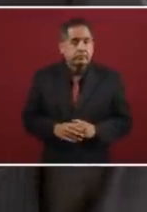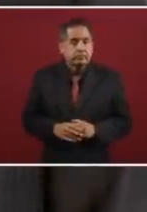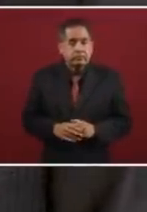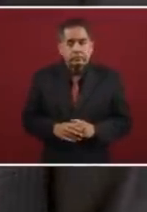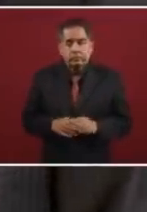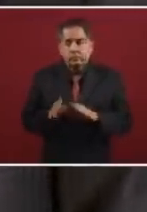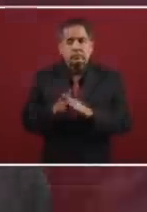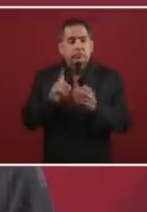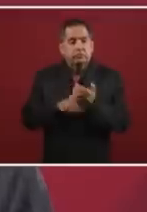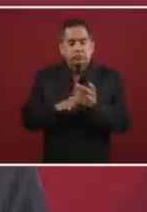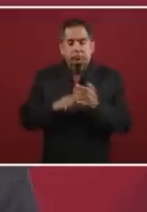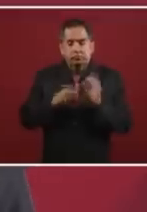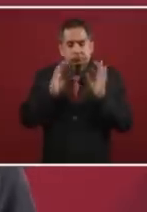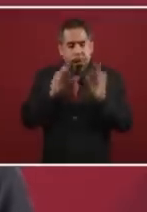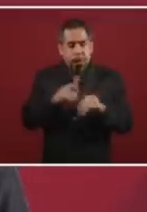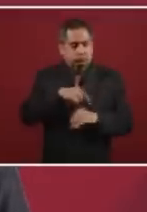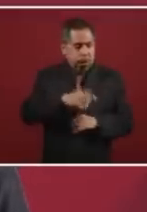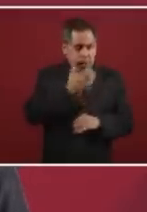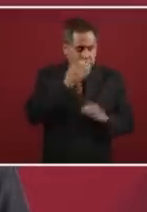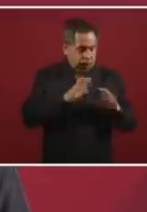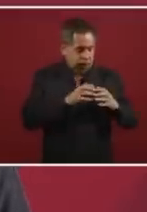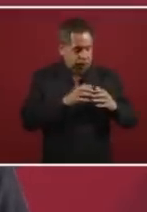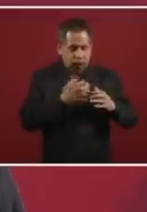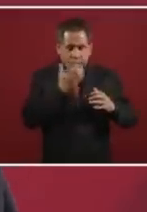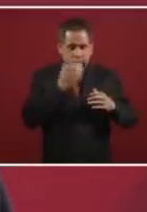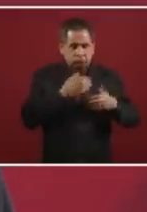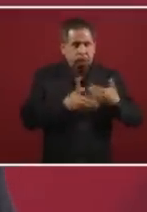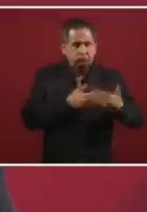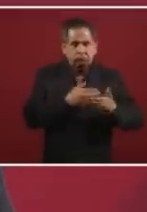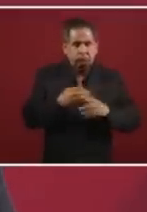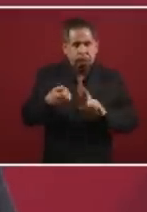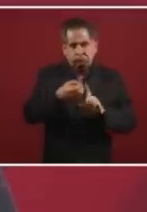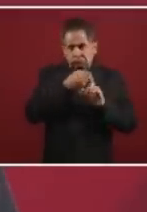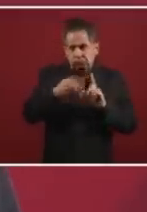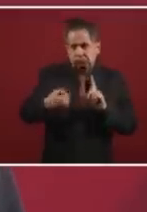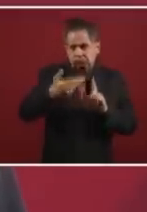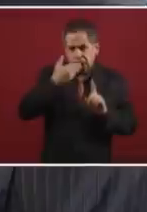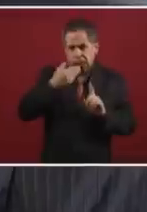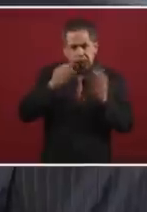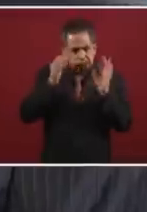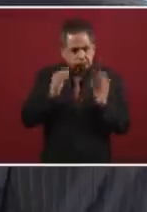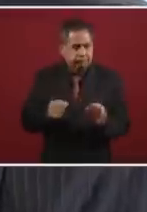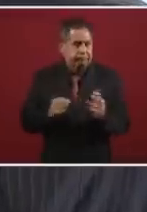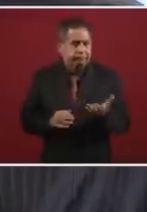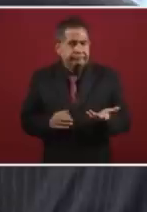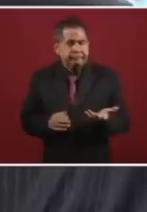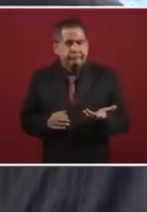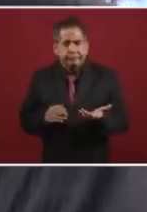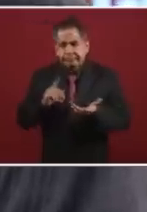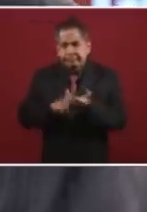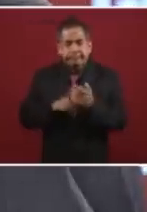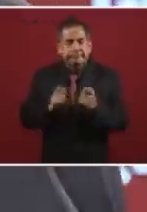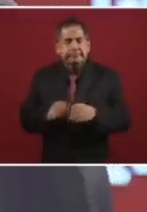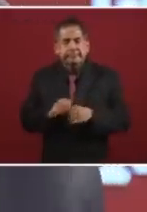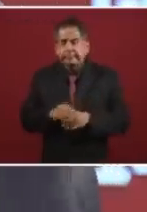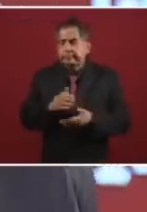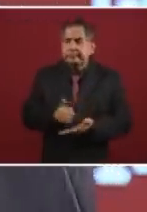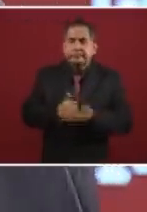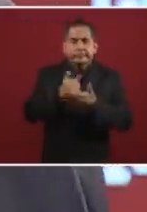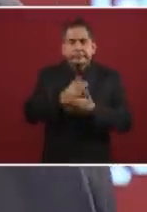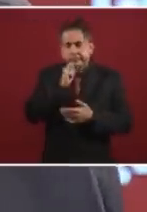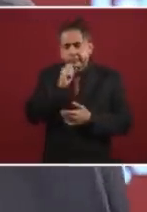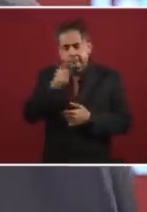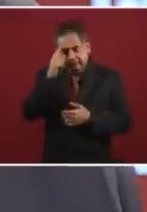lo que son una reacción conservadora se organicen es te ayuden también